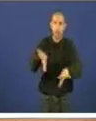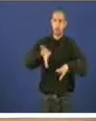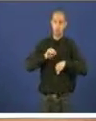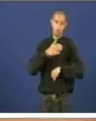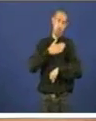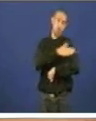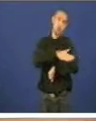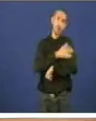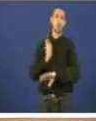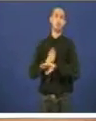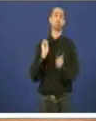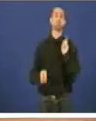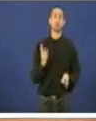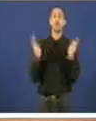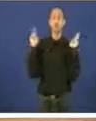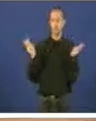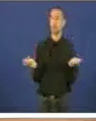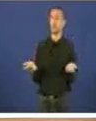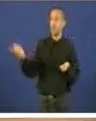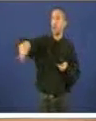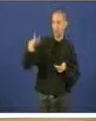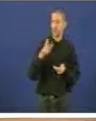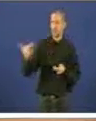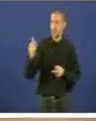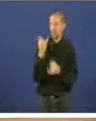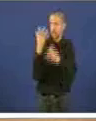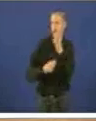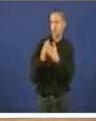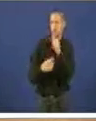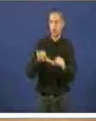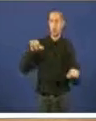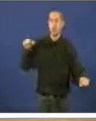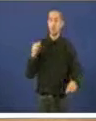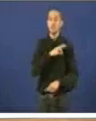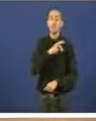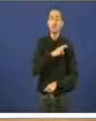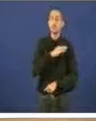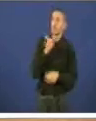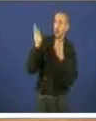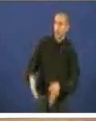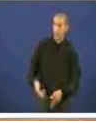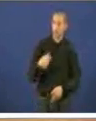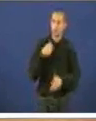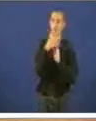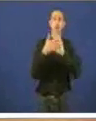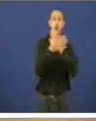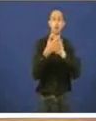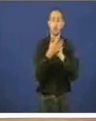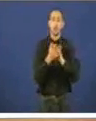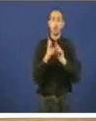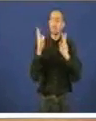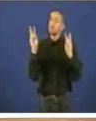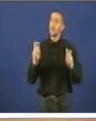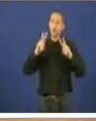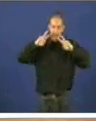Vostedes, eso sí, nada dixeron a este goberno. Presidente. Señoría, Presidente, estou moitas de acordo gracias. Con investigar todo. O